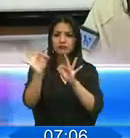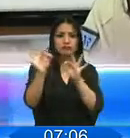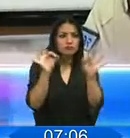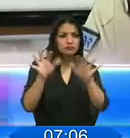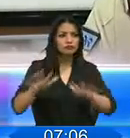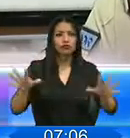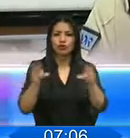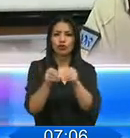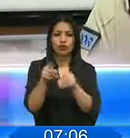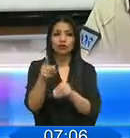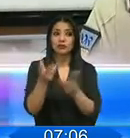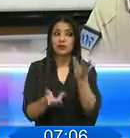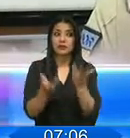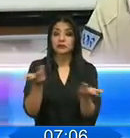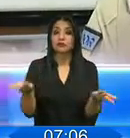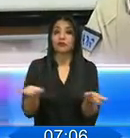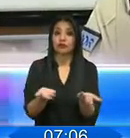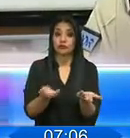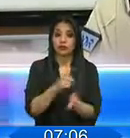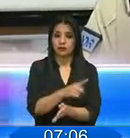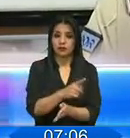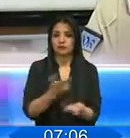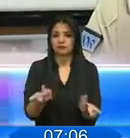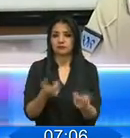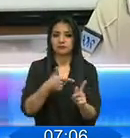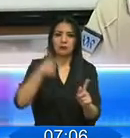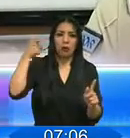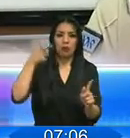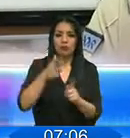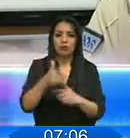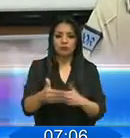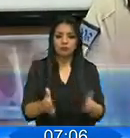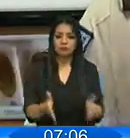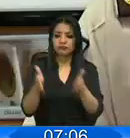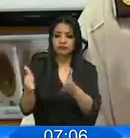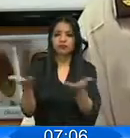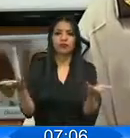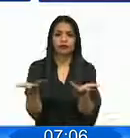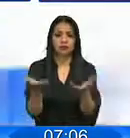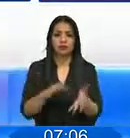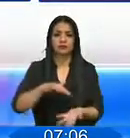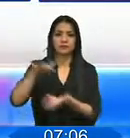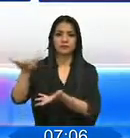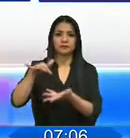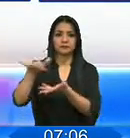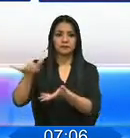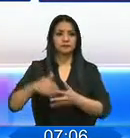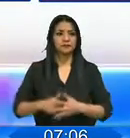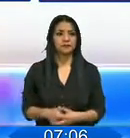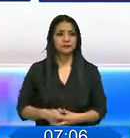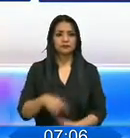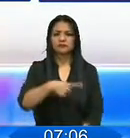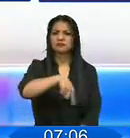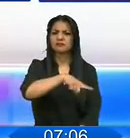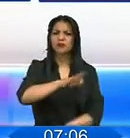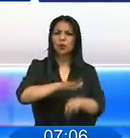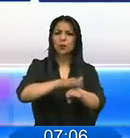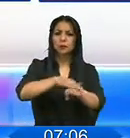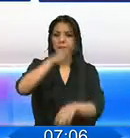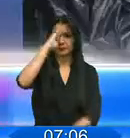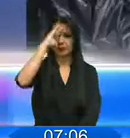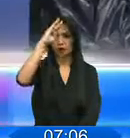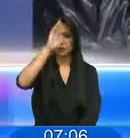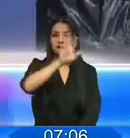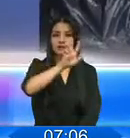para establecer de donde efectivamente salieron estas municiones y adónde iba también los sospechosos son policías en servicio activo de